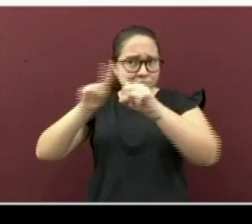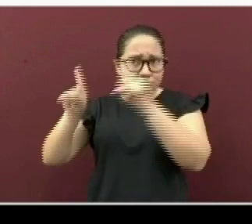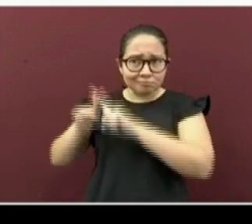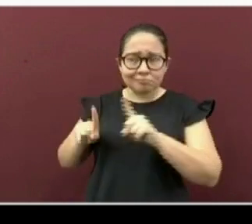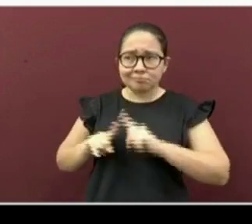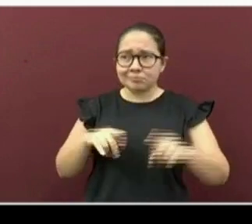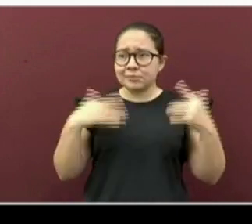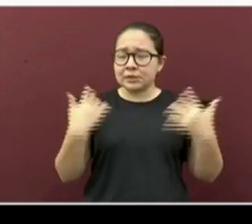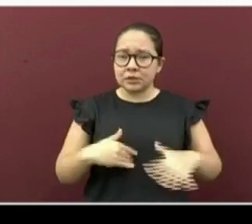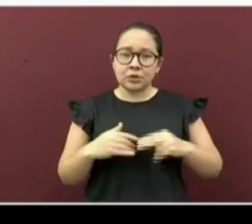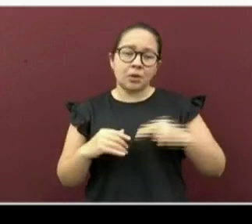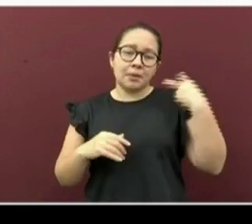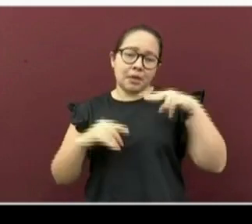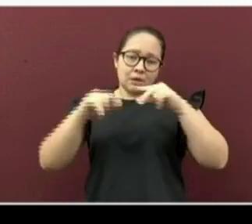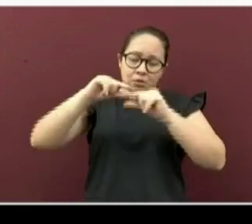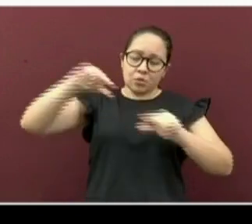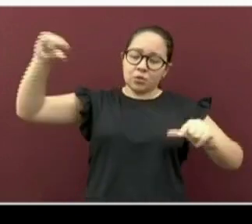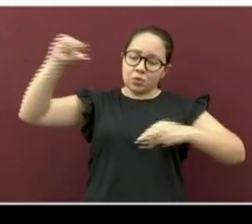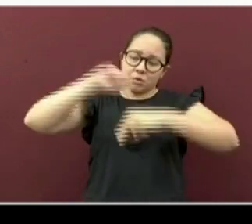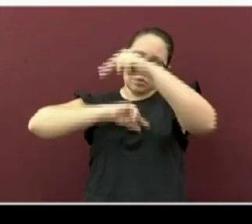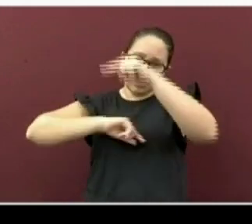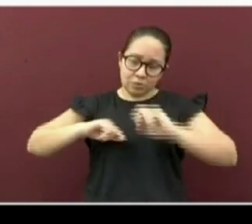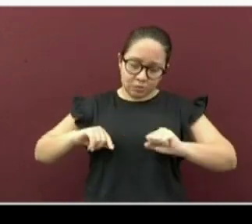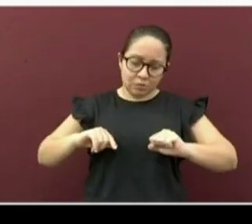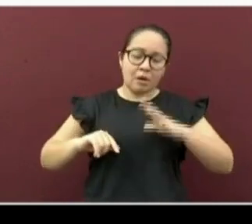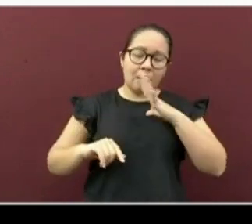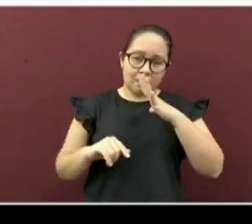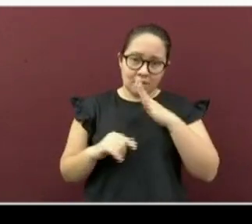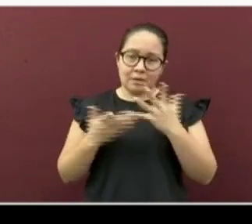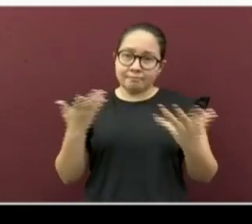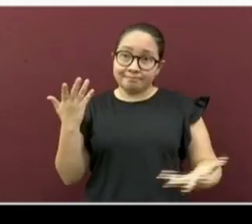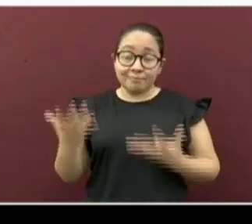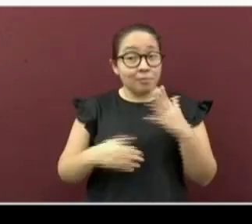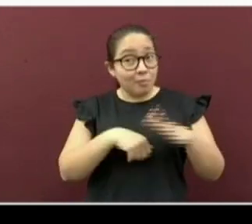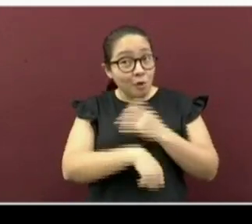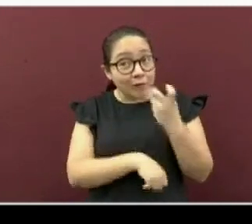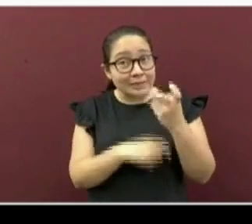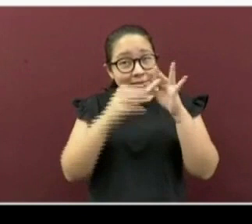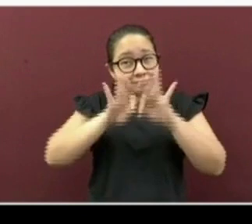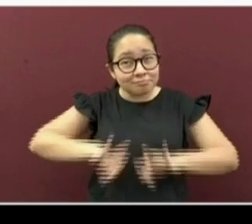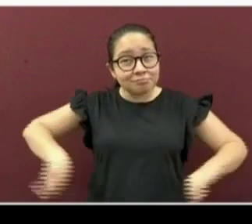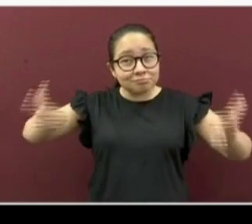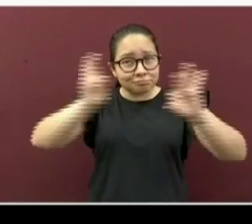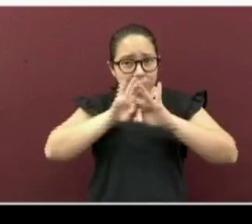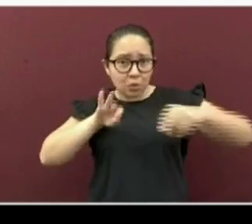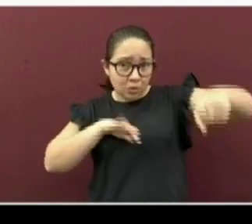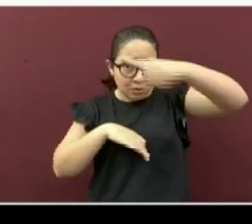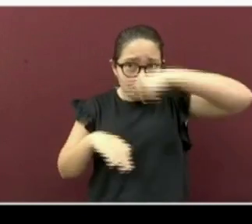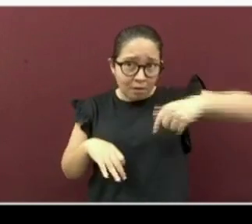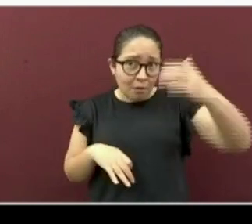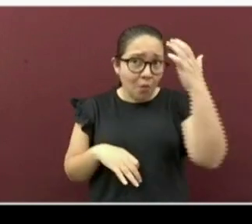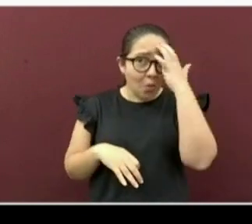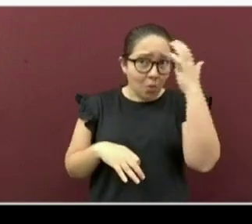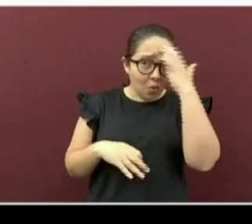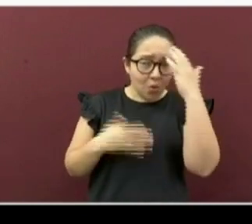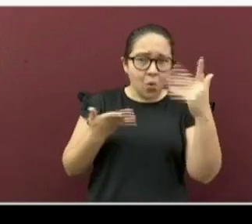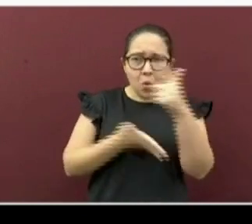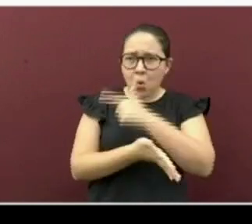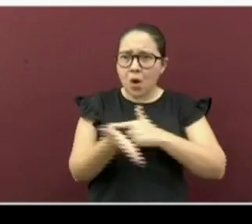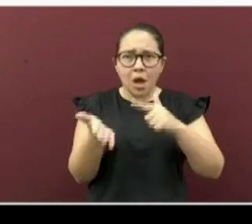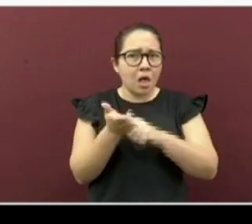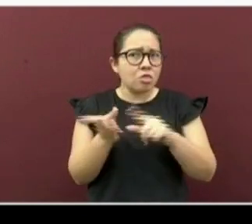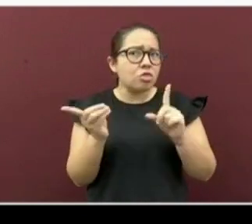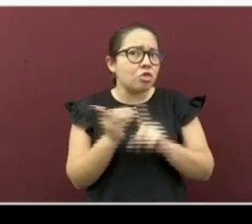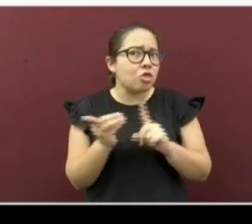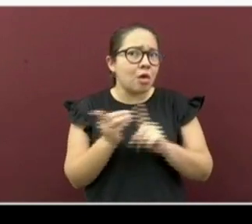localidades, de norte a sur del estado. Es por ello que es importante que conozcan los municipios en donde